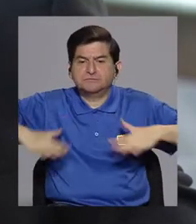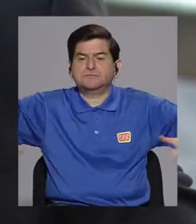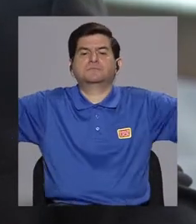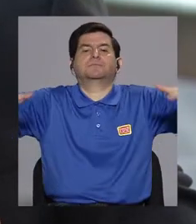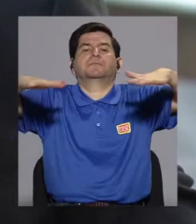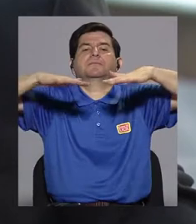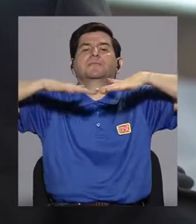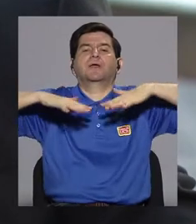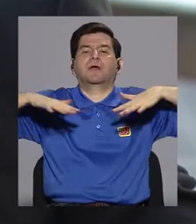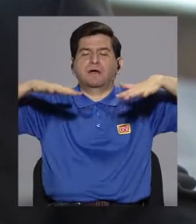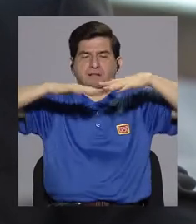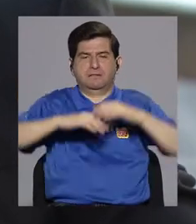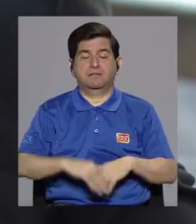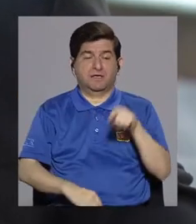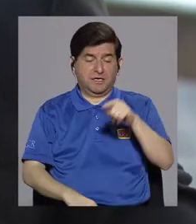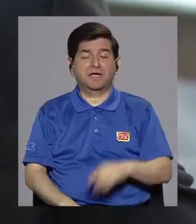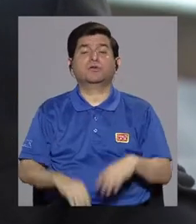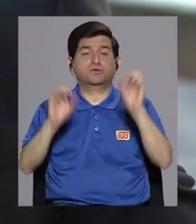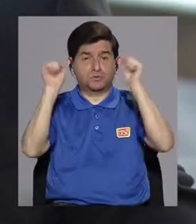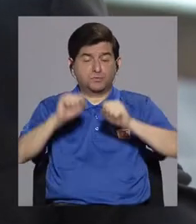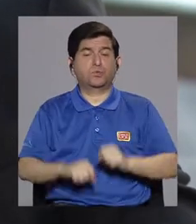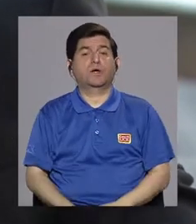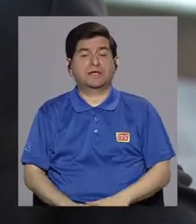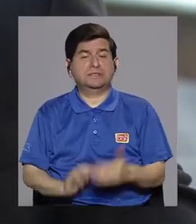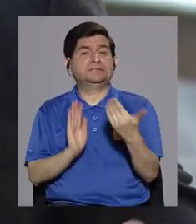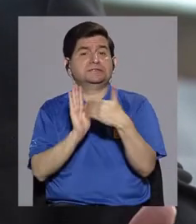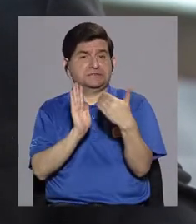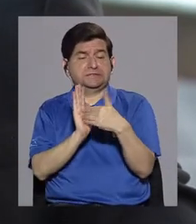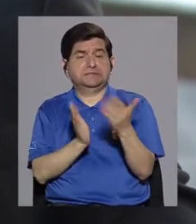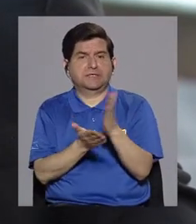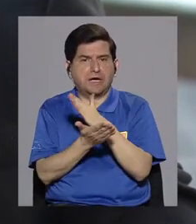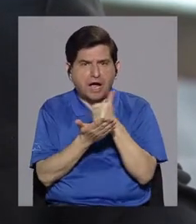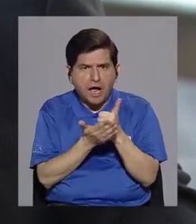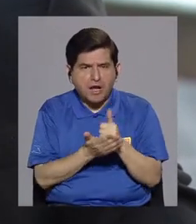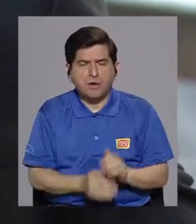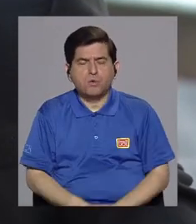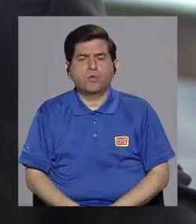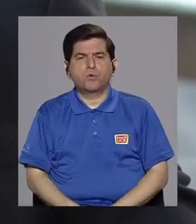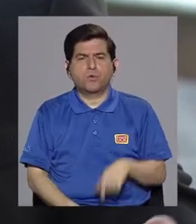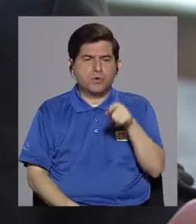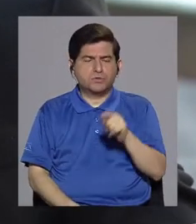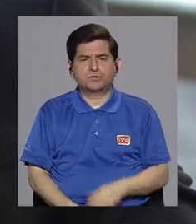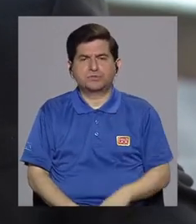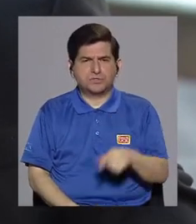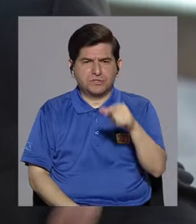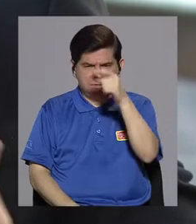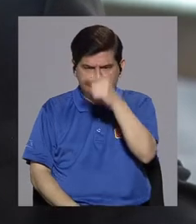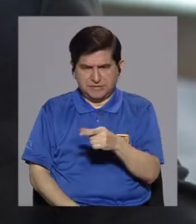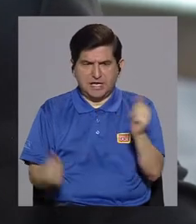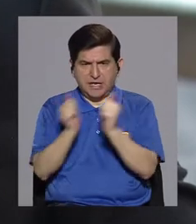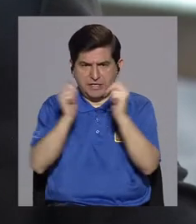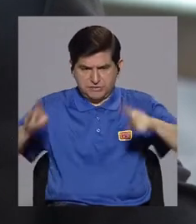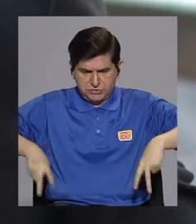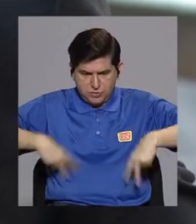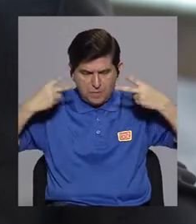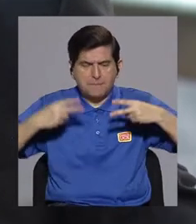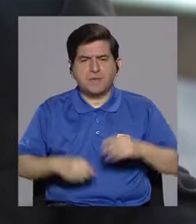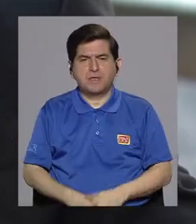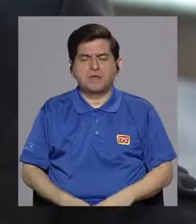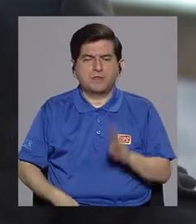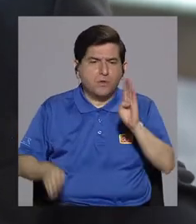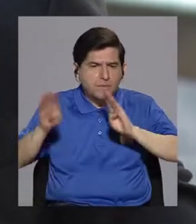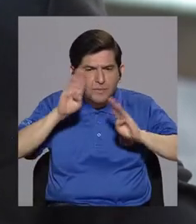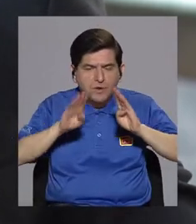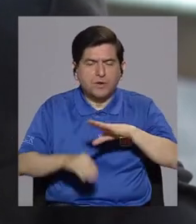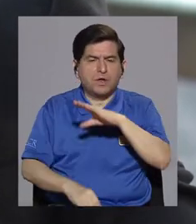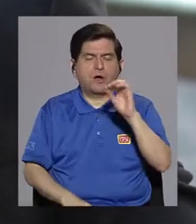en el ambiente que resultan nocivos. Algunos son agentes bióticos, es decir, son seres vivos, y otros son,